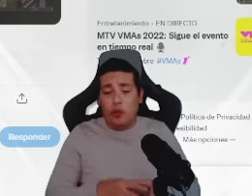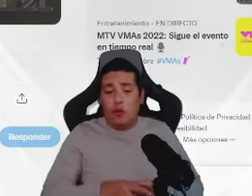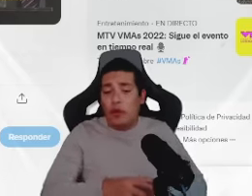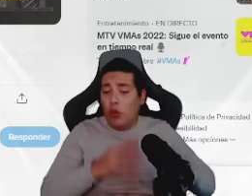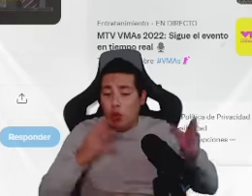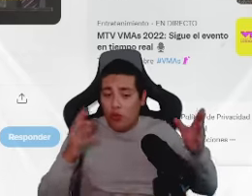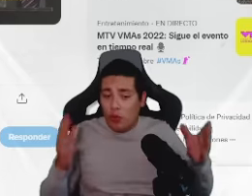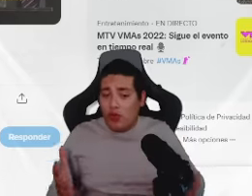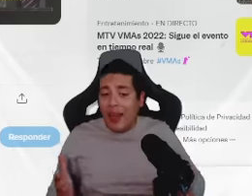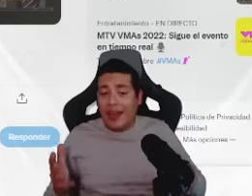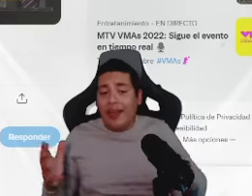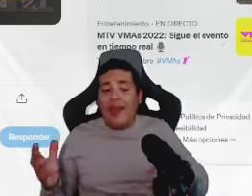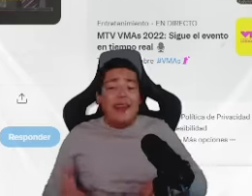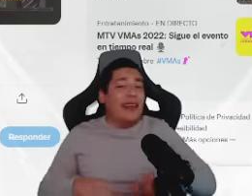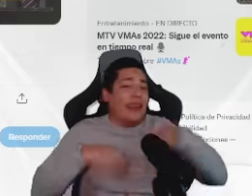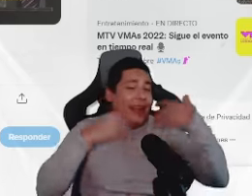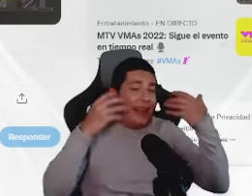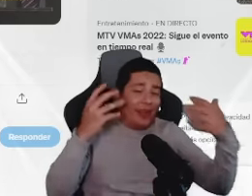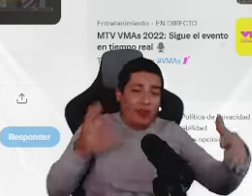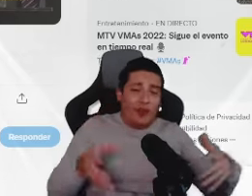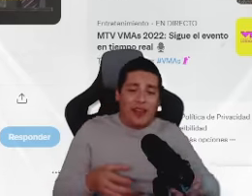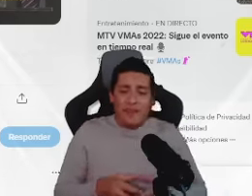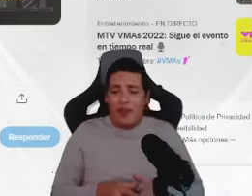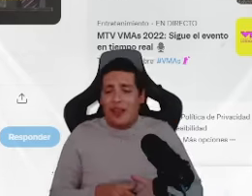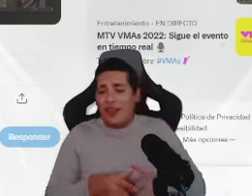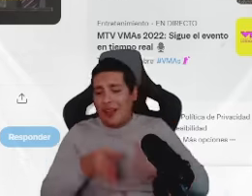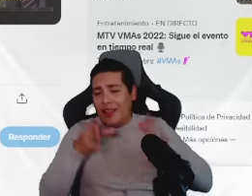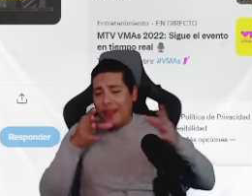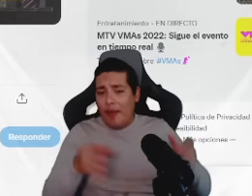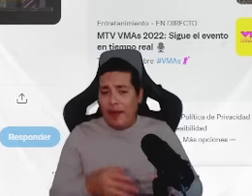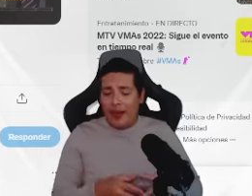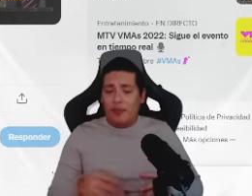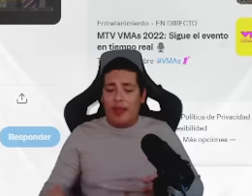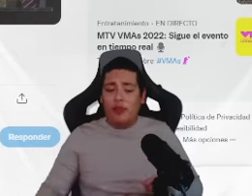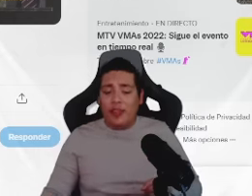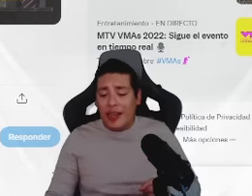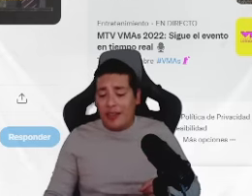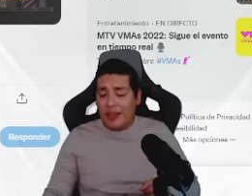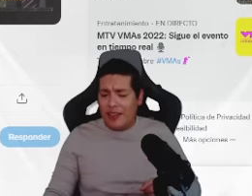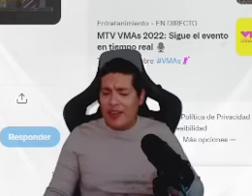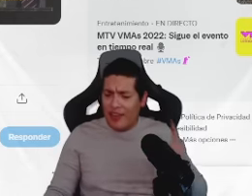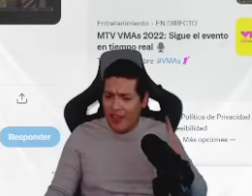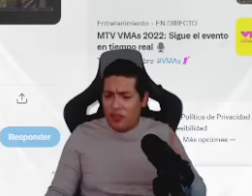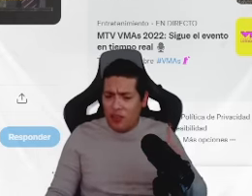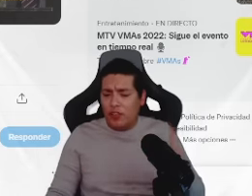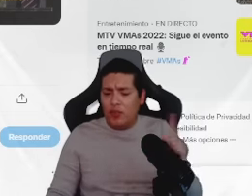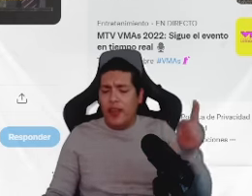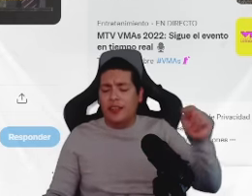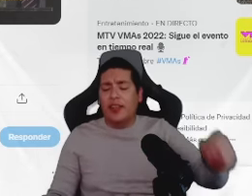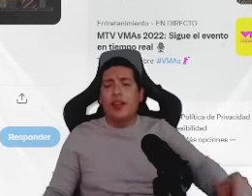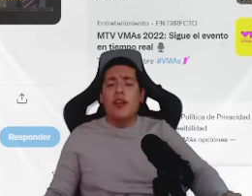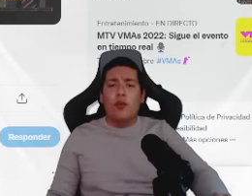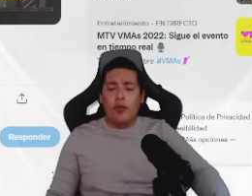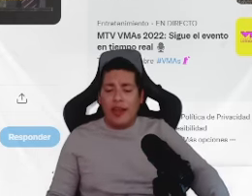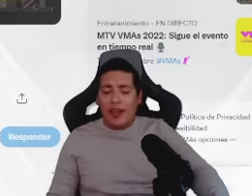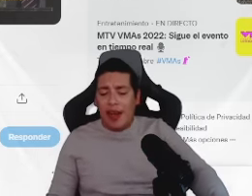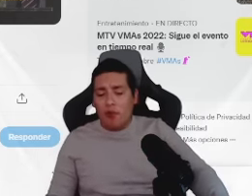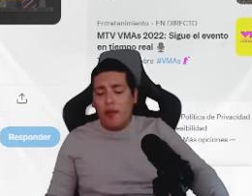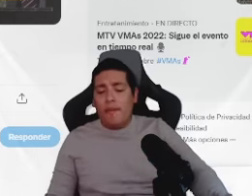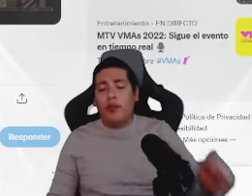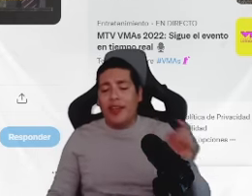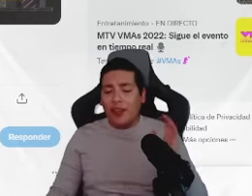demostró fue todo un montaje y que carlos loret de mola se trata de lavar las manos en esta serie de hecho yo sí voy a hacer un